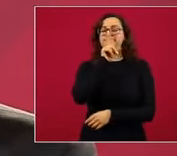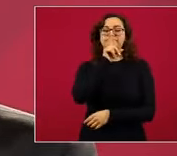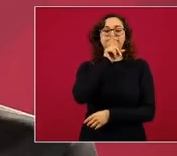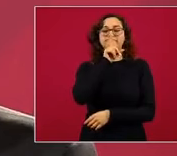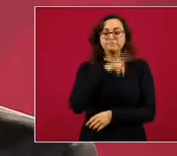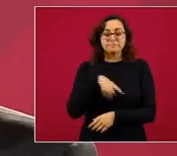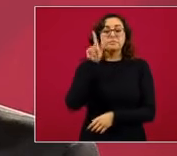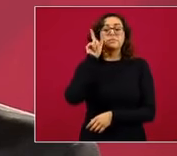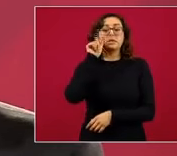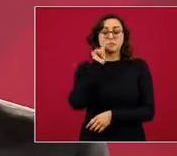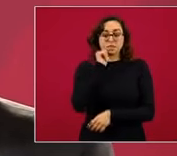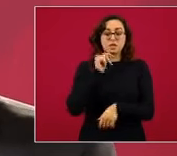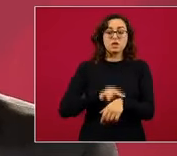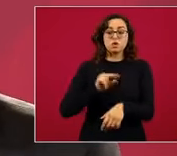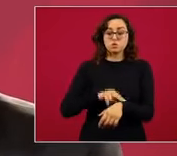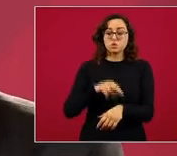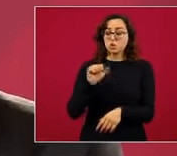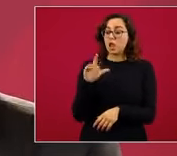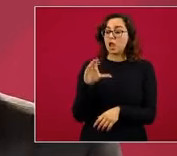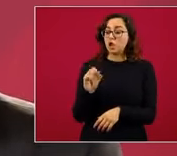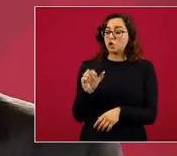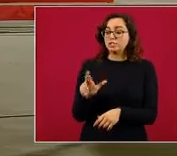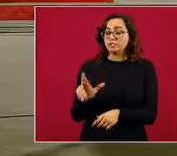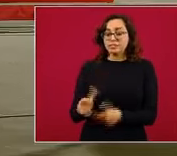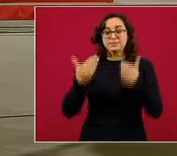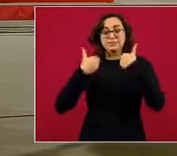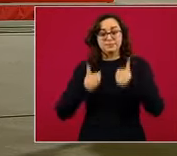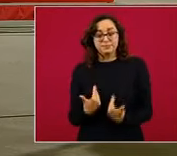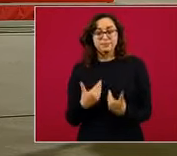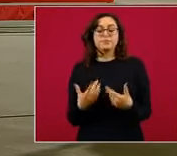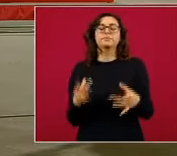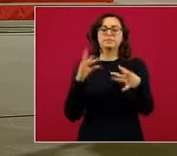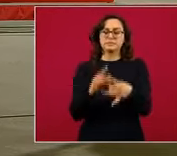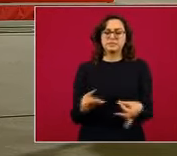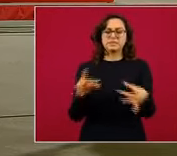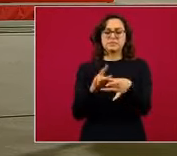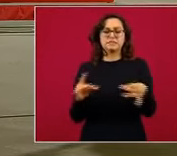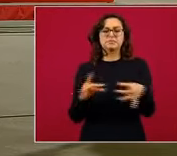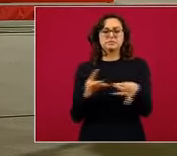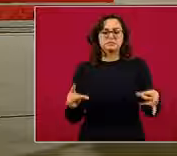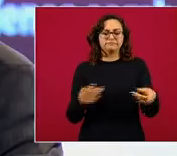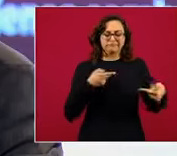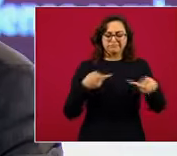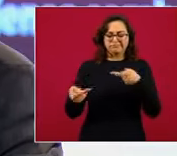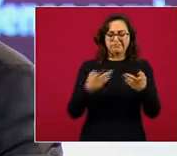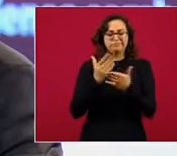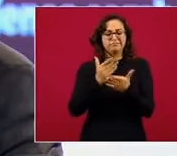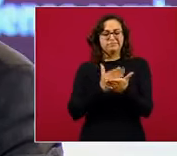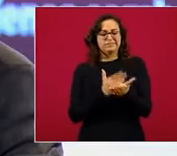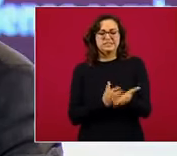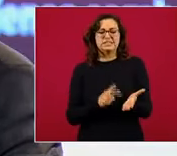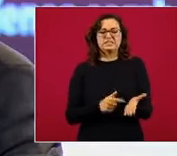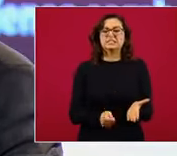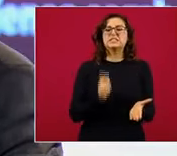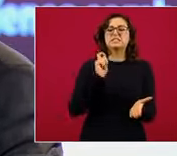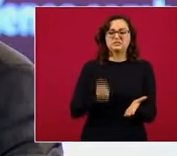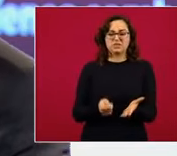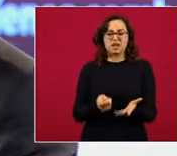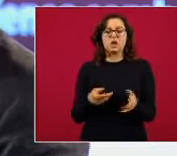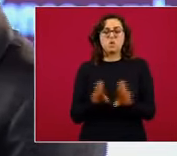doctor Alcocer y un servidor, en qué consiste este plan y por qué fue diseñado así, cuáles son sus fundamentos